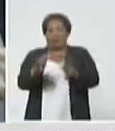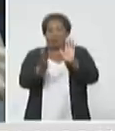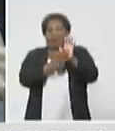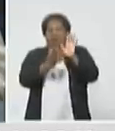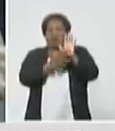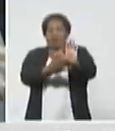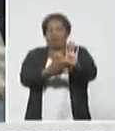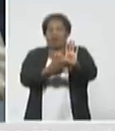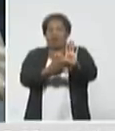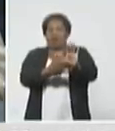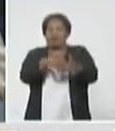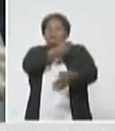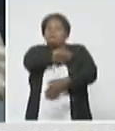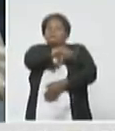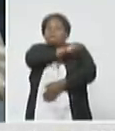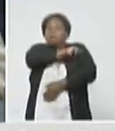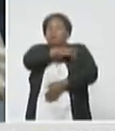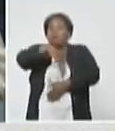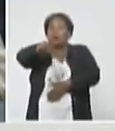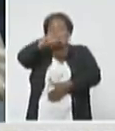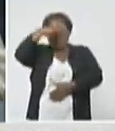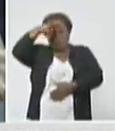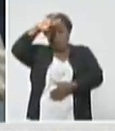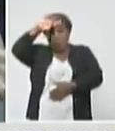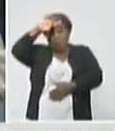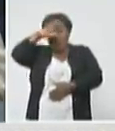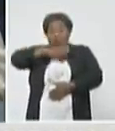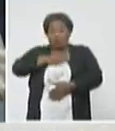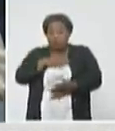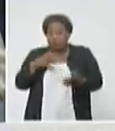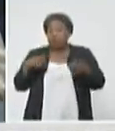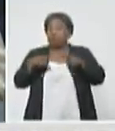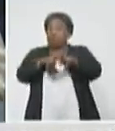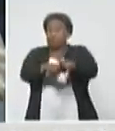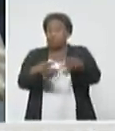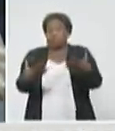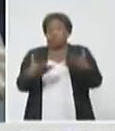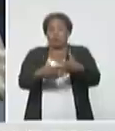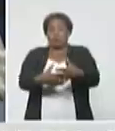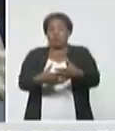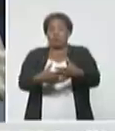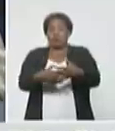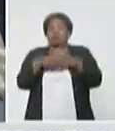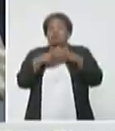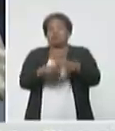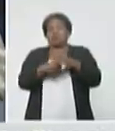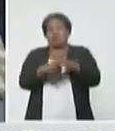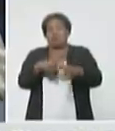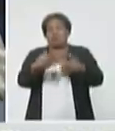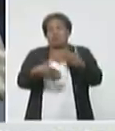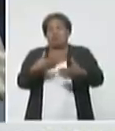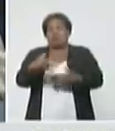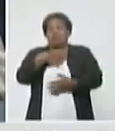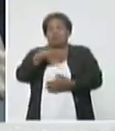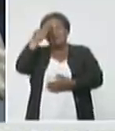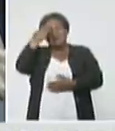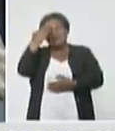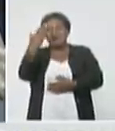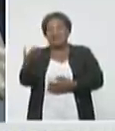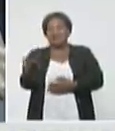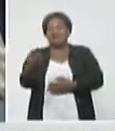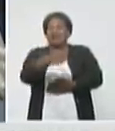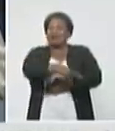Cuba, que hemos sido capaces de unirnos y de resolver los problemas que hemos tenido. Muchas gracias, gracias a